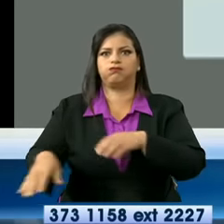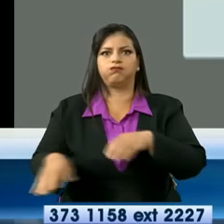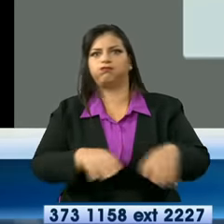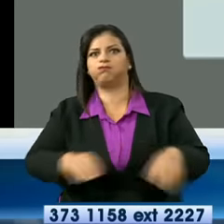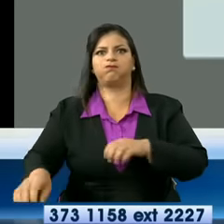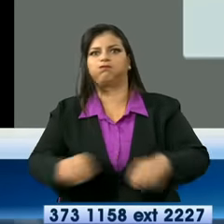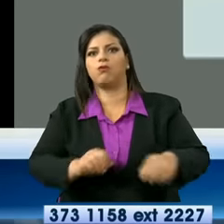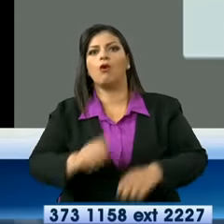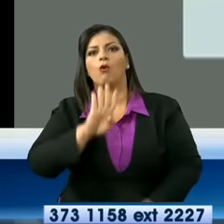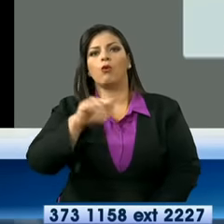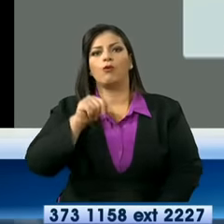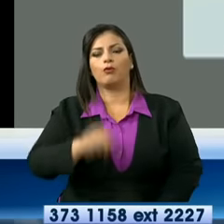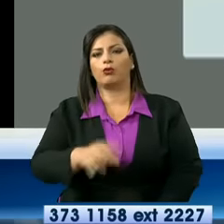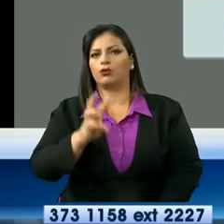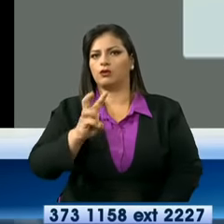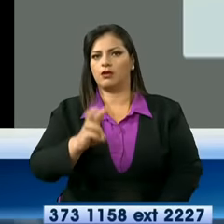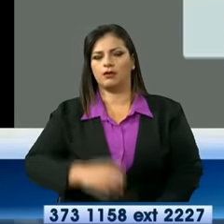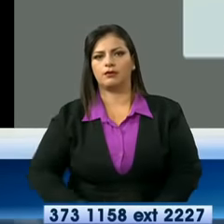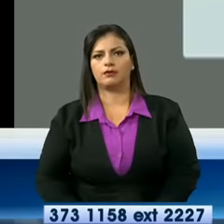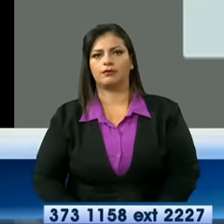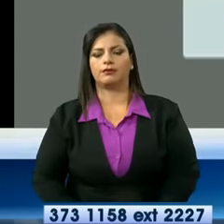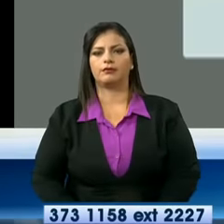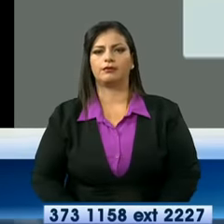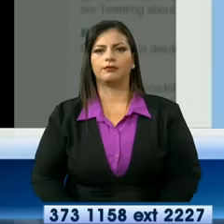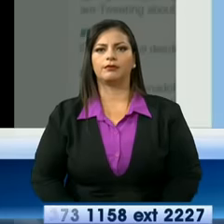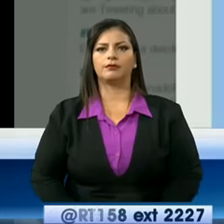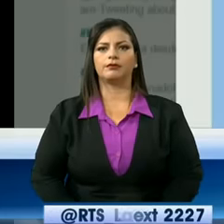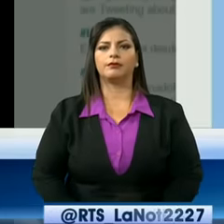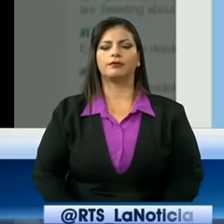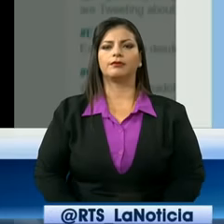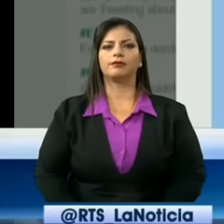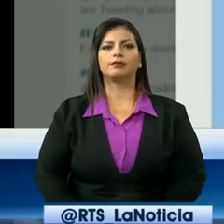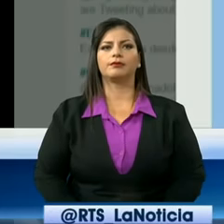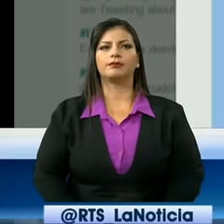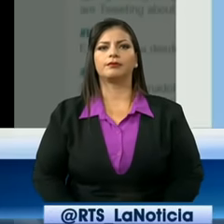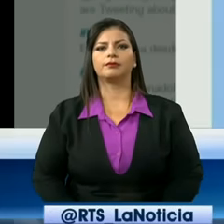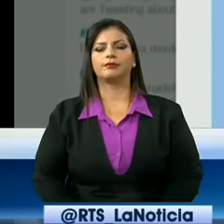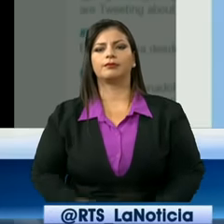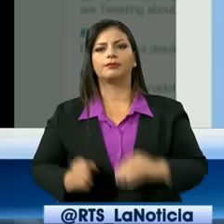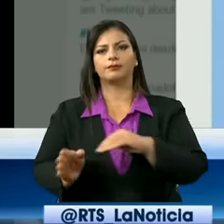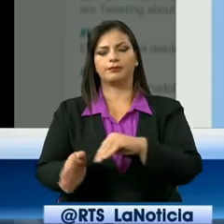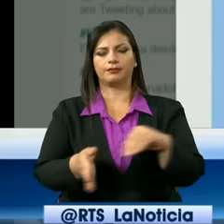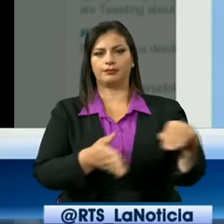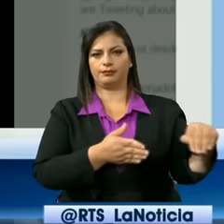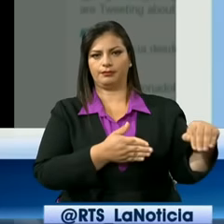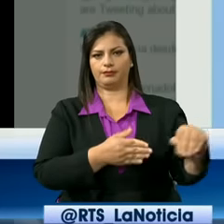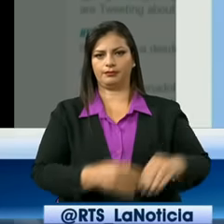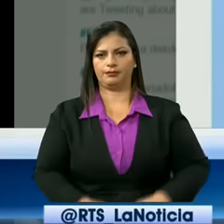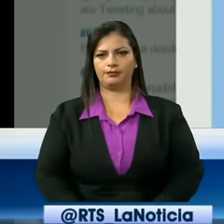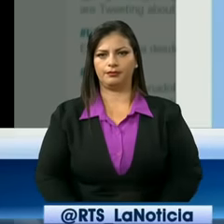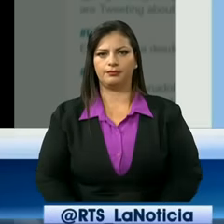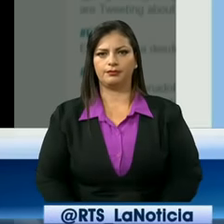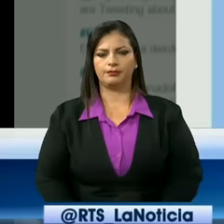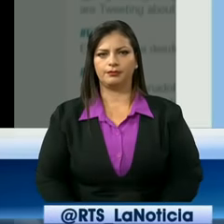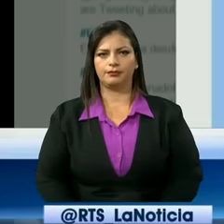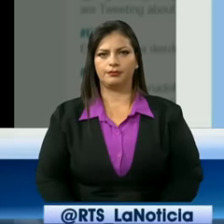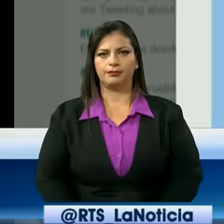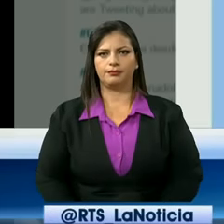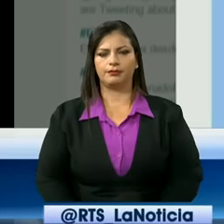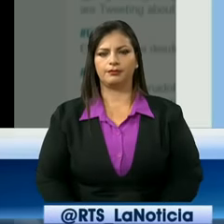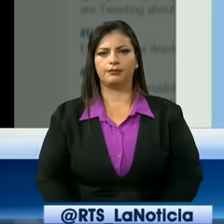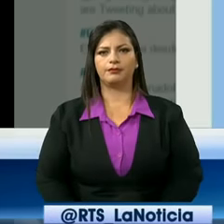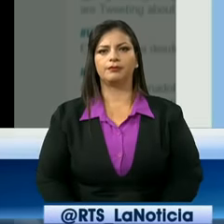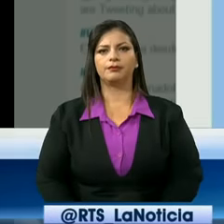Seguridad Ecuador dice eso. A ver el otro, a ver Luisa, por favor. Como no, allí acá tenemos está.